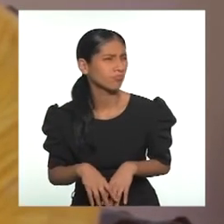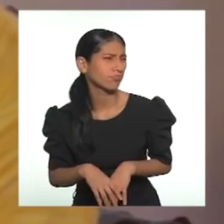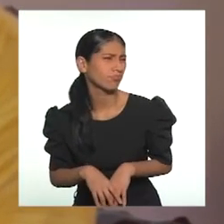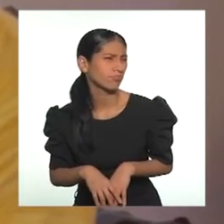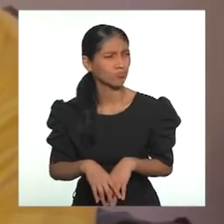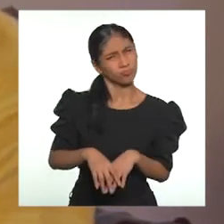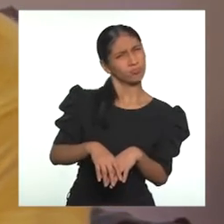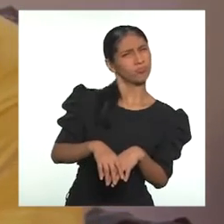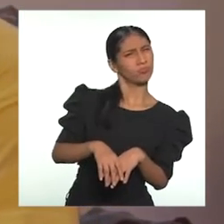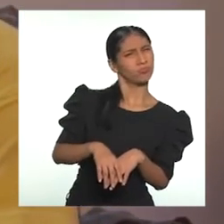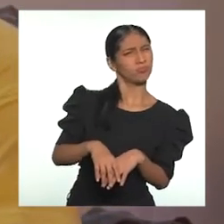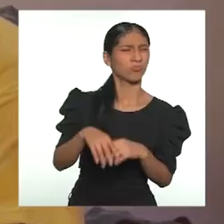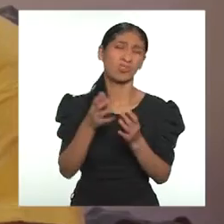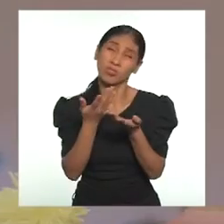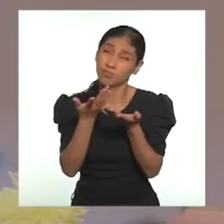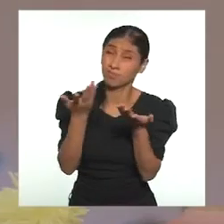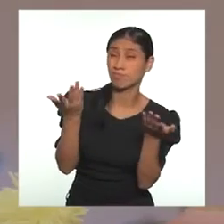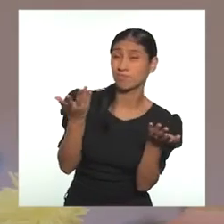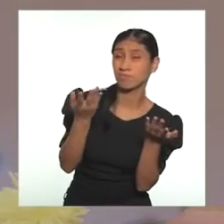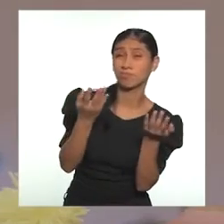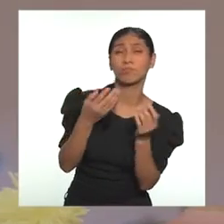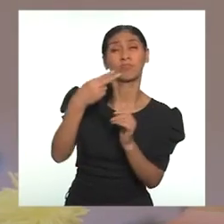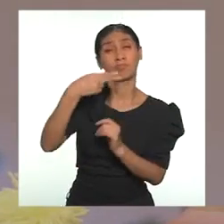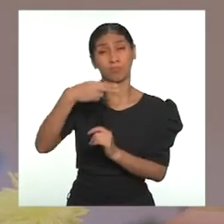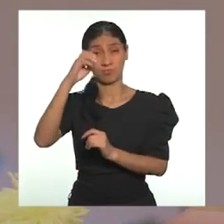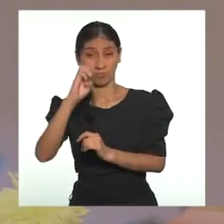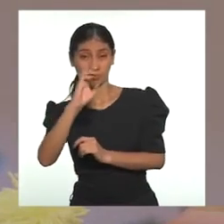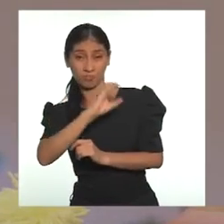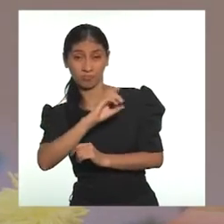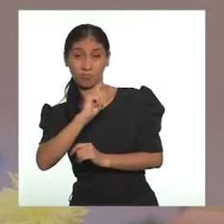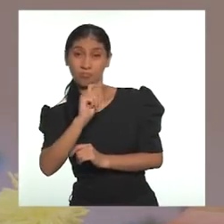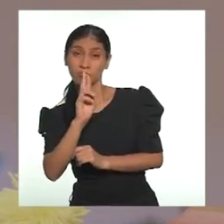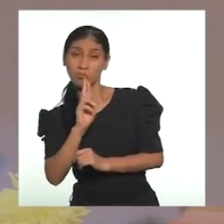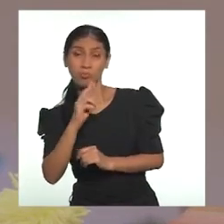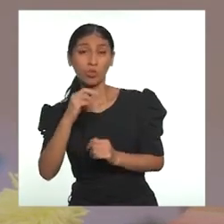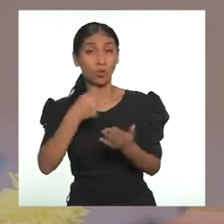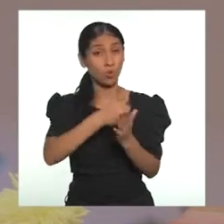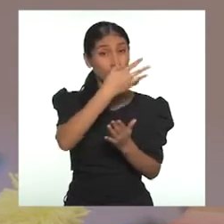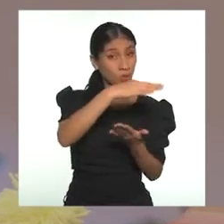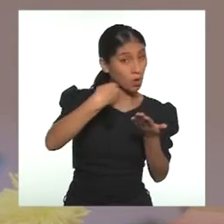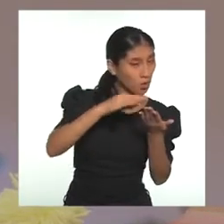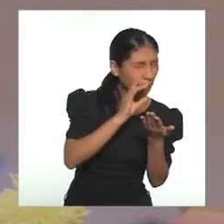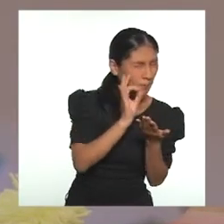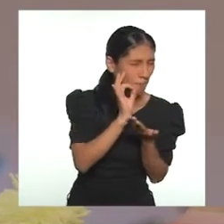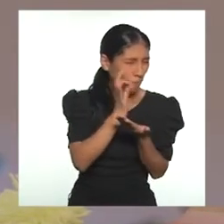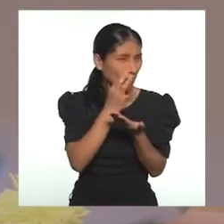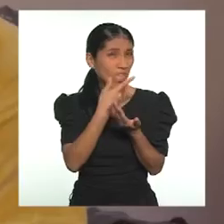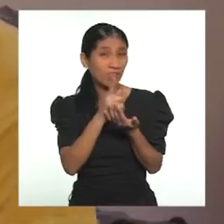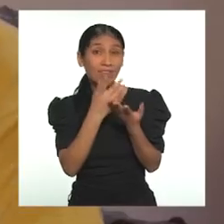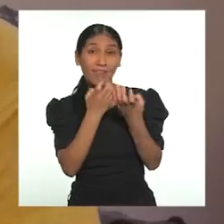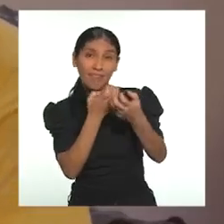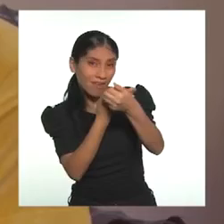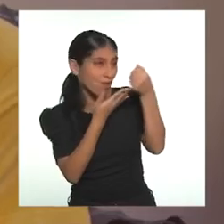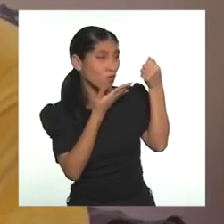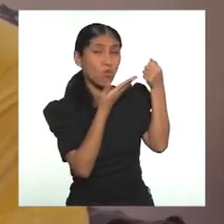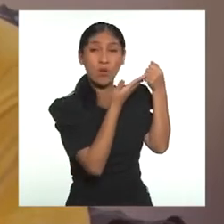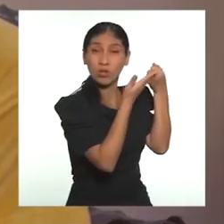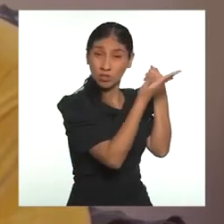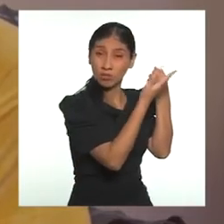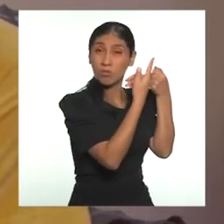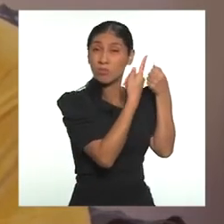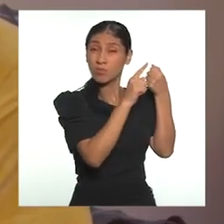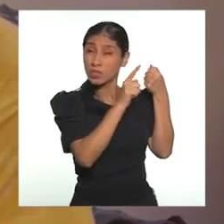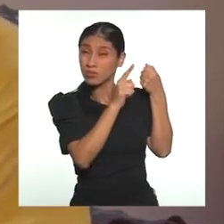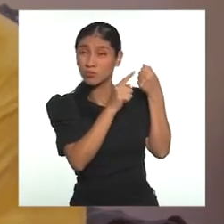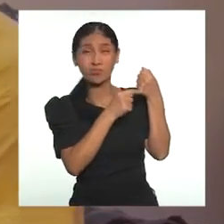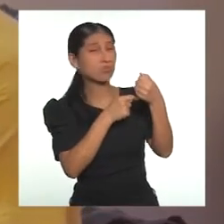tristes? Es que Héctor compró un pescado delicioso. delicioso y lo quería guardar en la